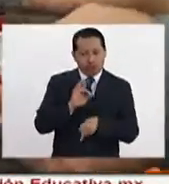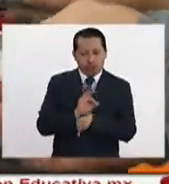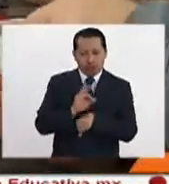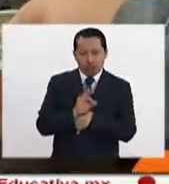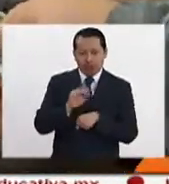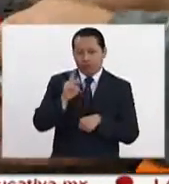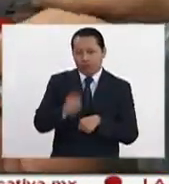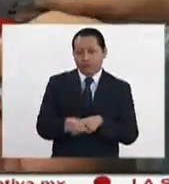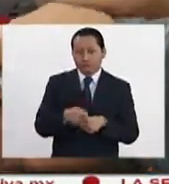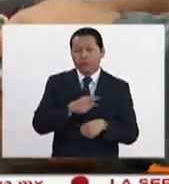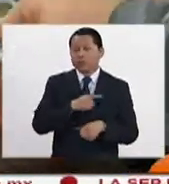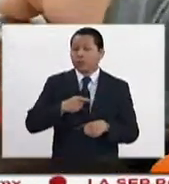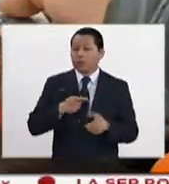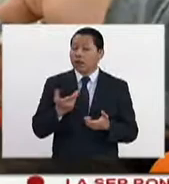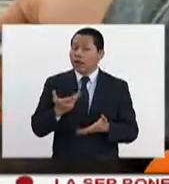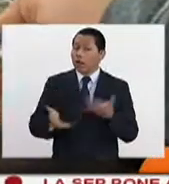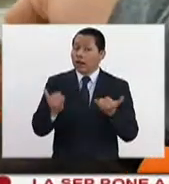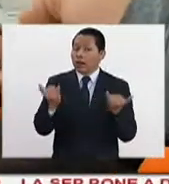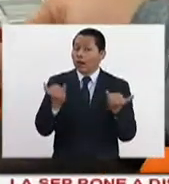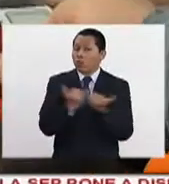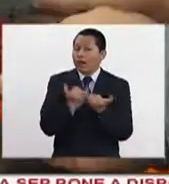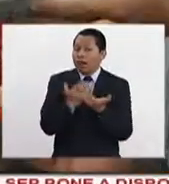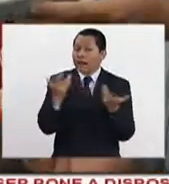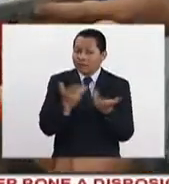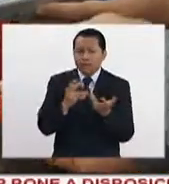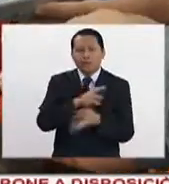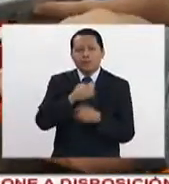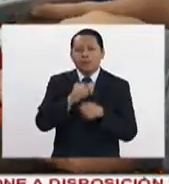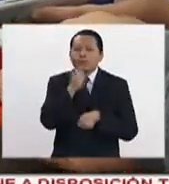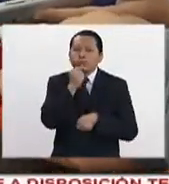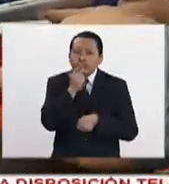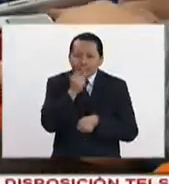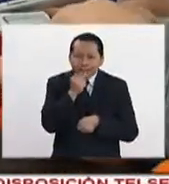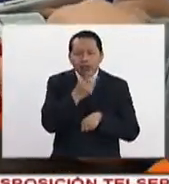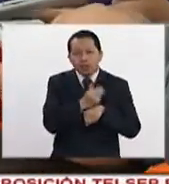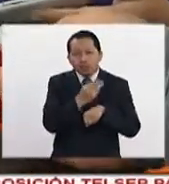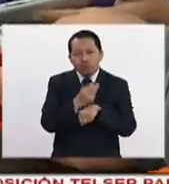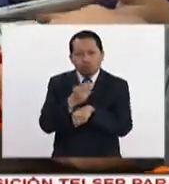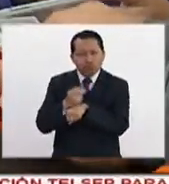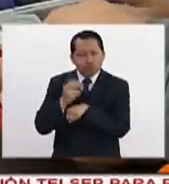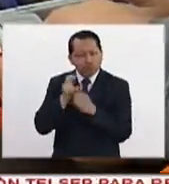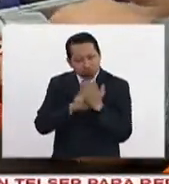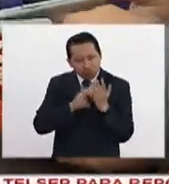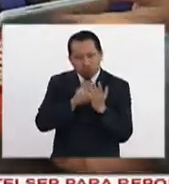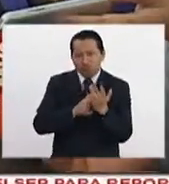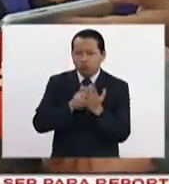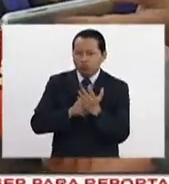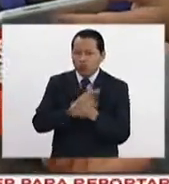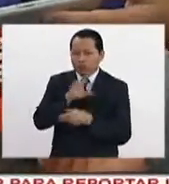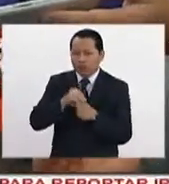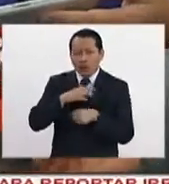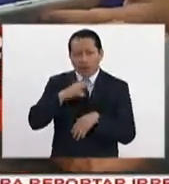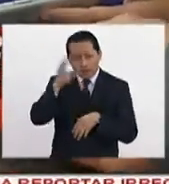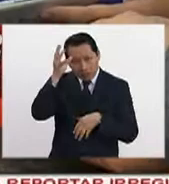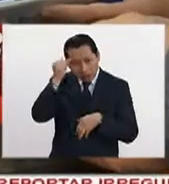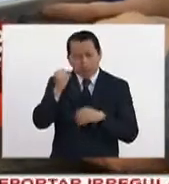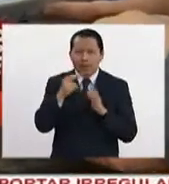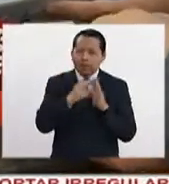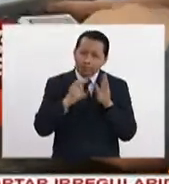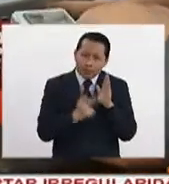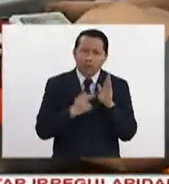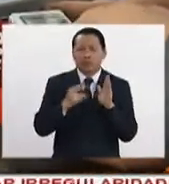la inteligencia de lo que tenemos que hacer es una profunda reingeniería policial, modificar las bases conceptuales, las bases